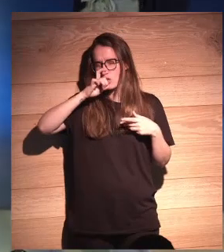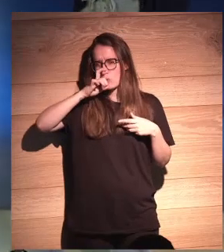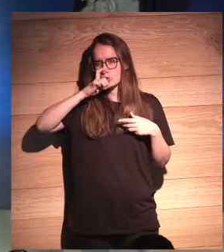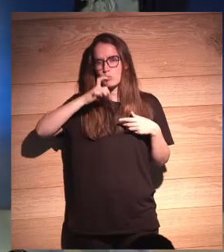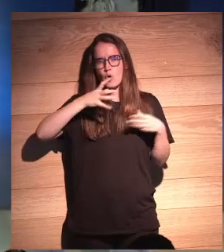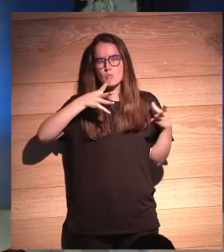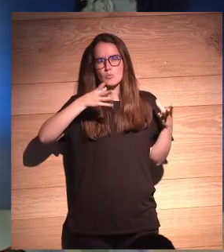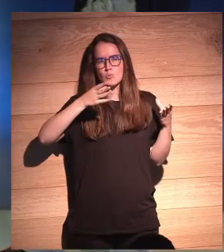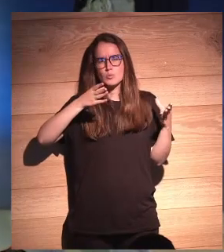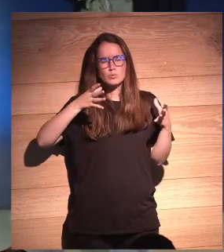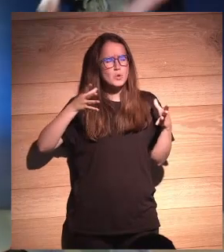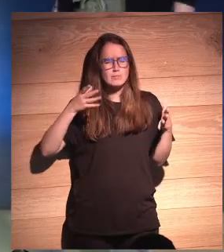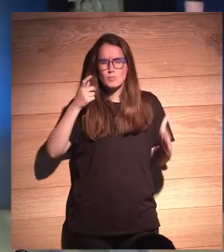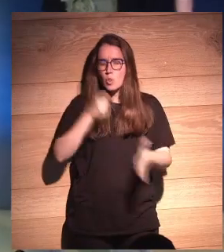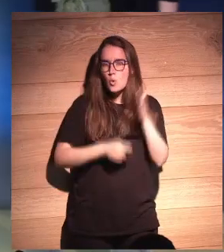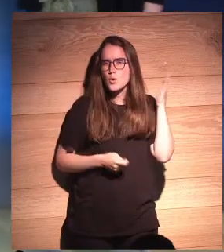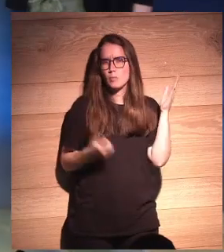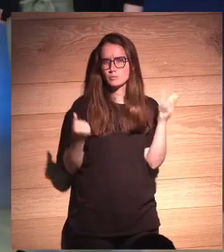con muchísima intensidad,